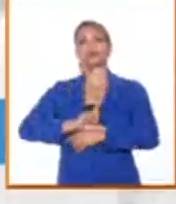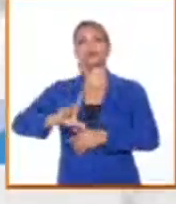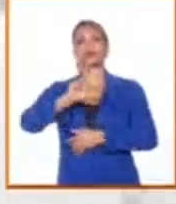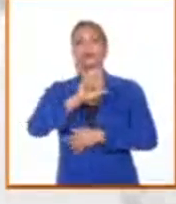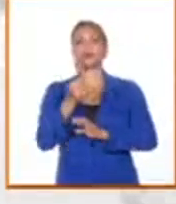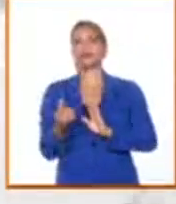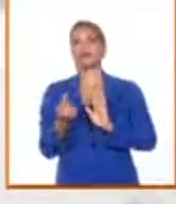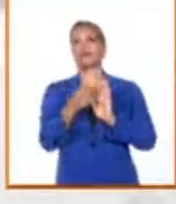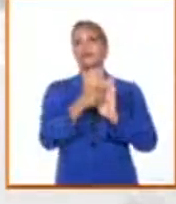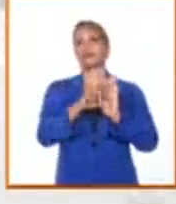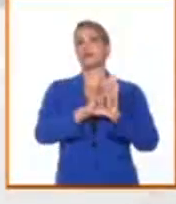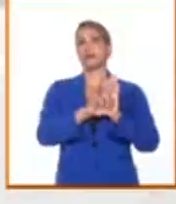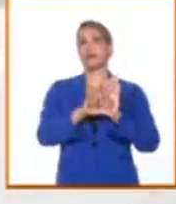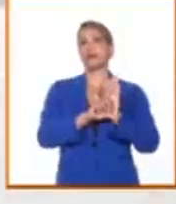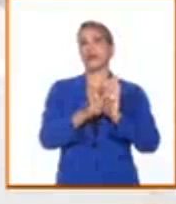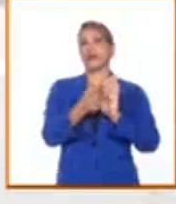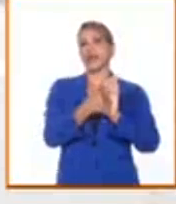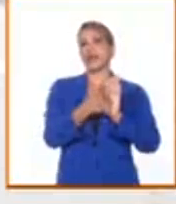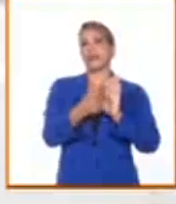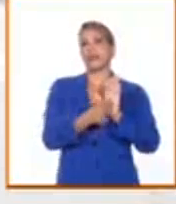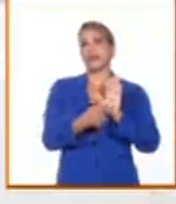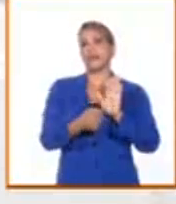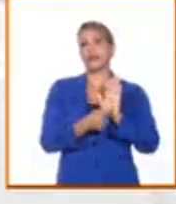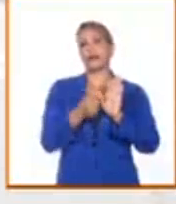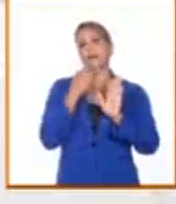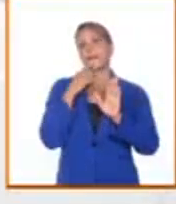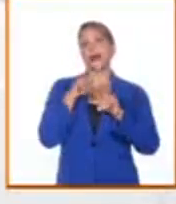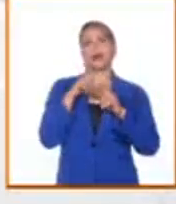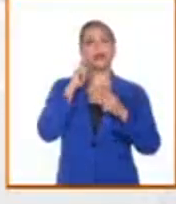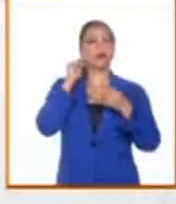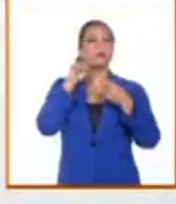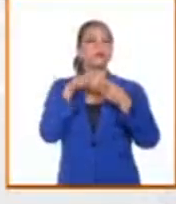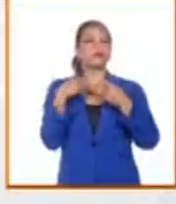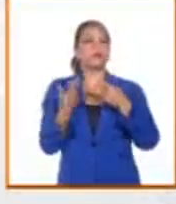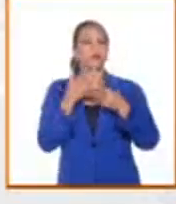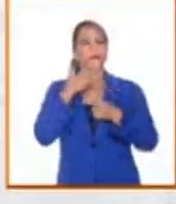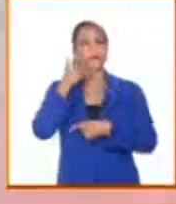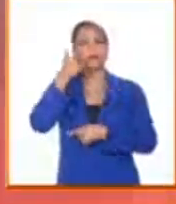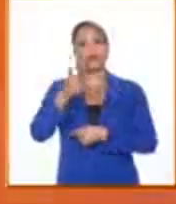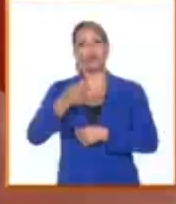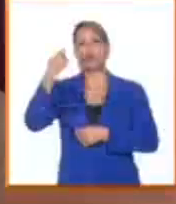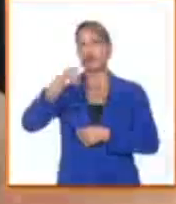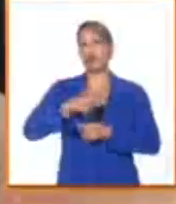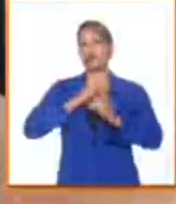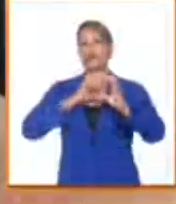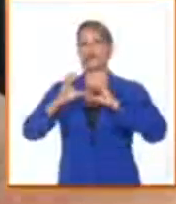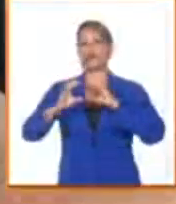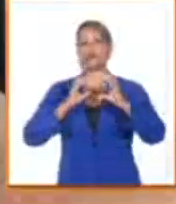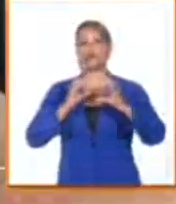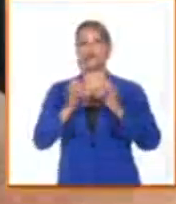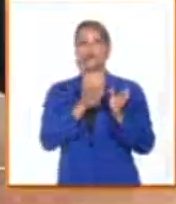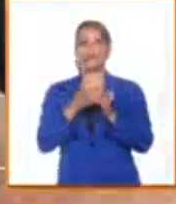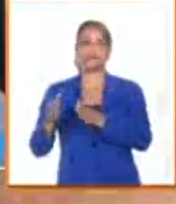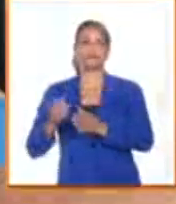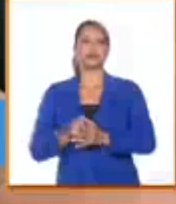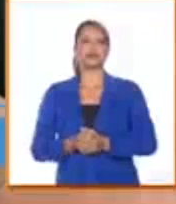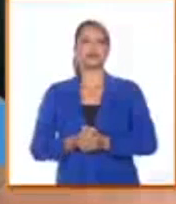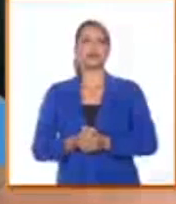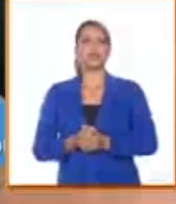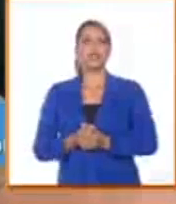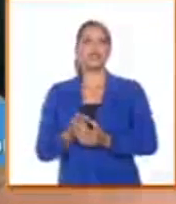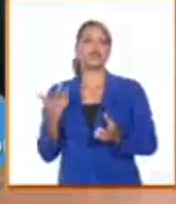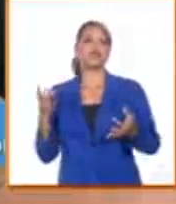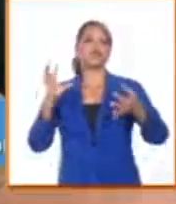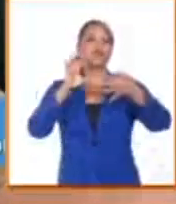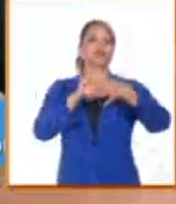plasmado en normas que nos permitan mejorar nuestro derecho a la comunicación. Se conecta con otras leyes que